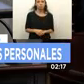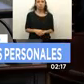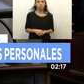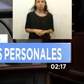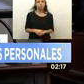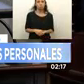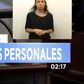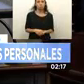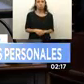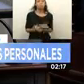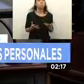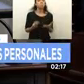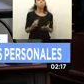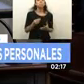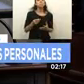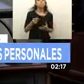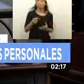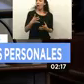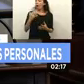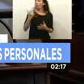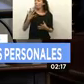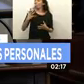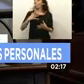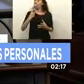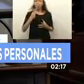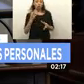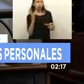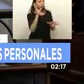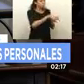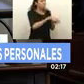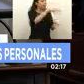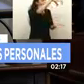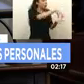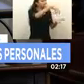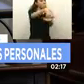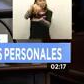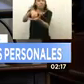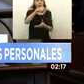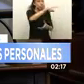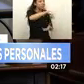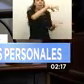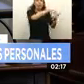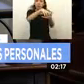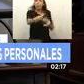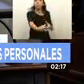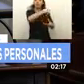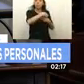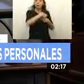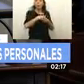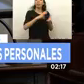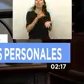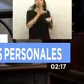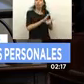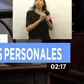porque poníamos directores que nos correspondían en las empresas que participaban en el fondo de garantía de